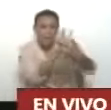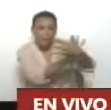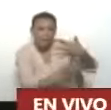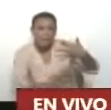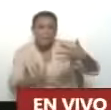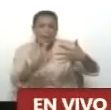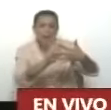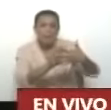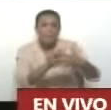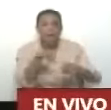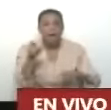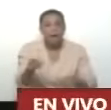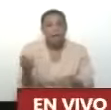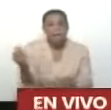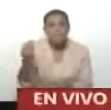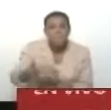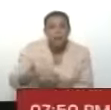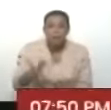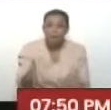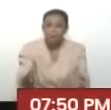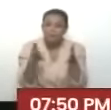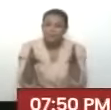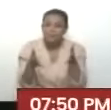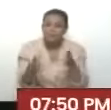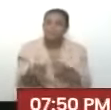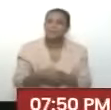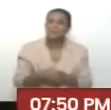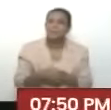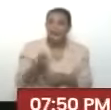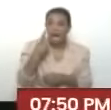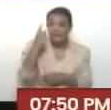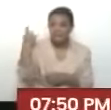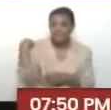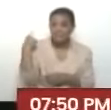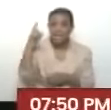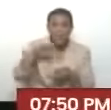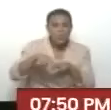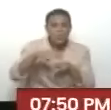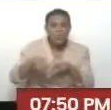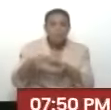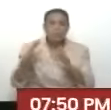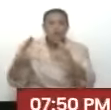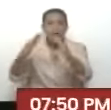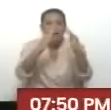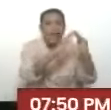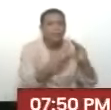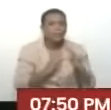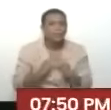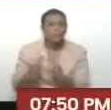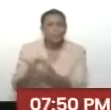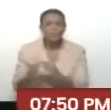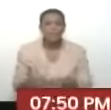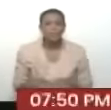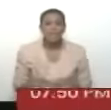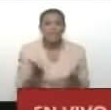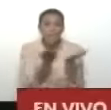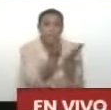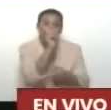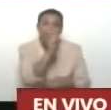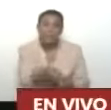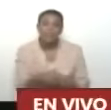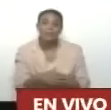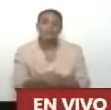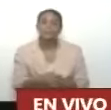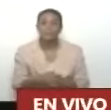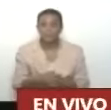que los que más celebraron la victoria del sí ayer fueron los niños y niñas en cada hogar. Así es, sí, presidente. Y en las escuelas. Y en